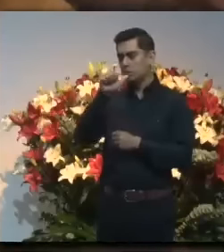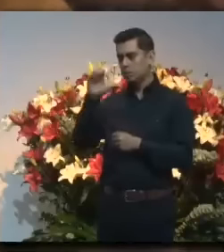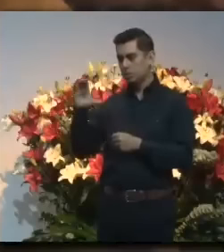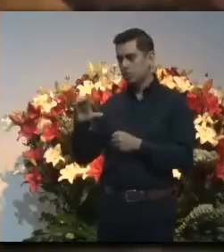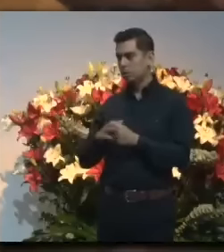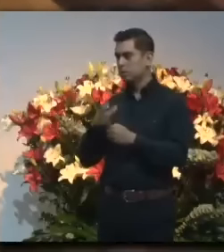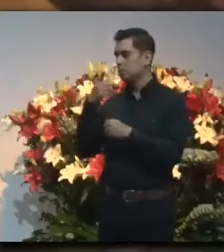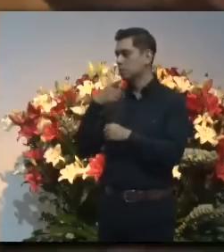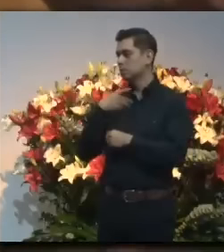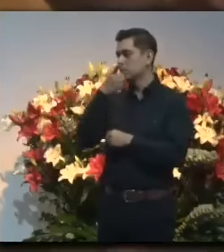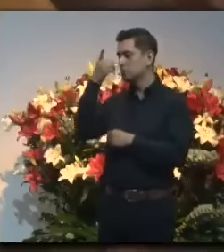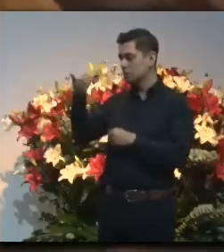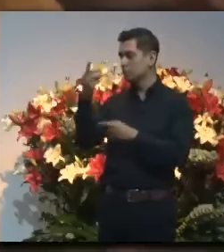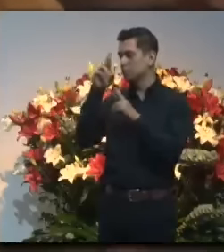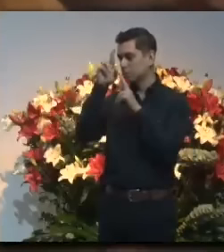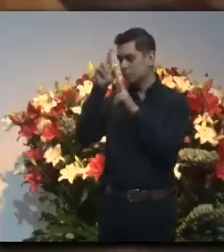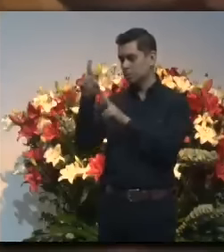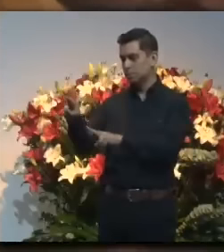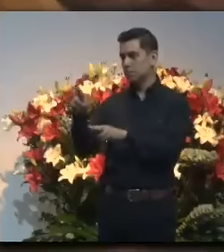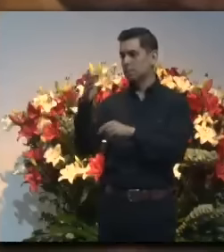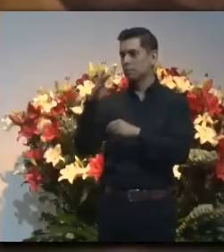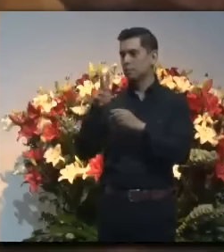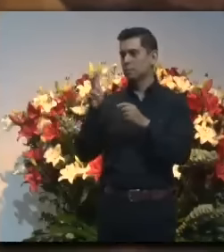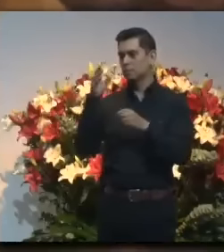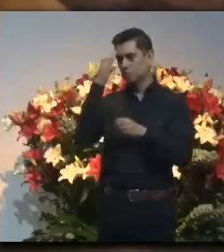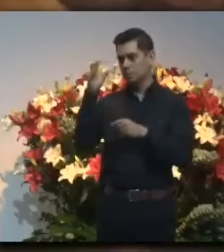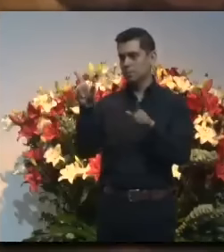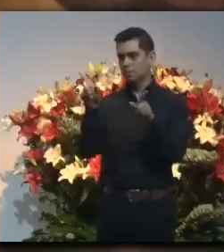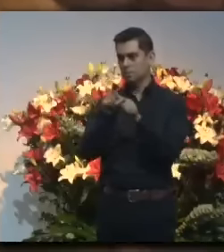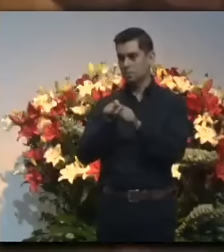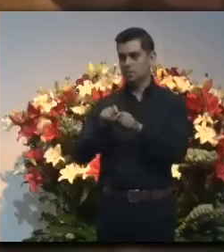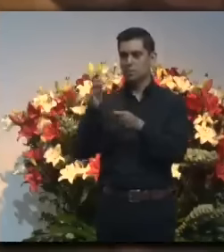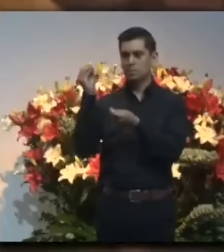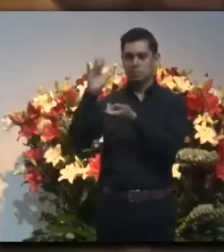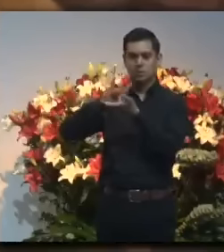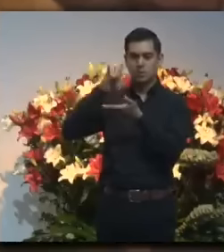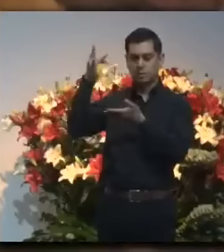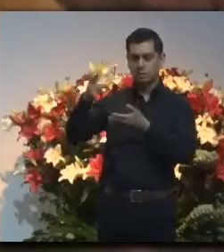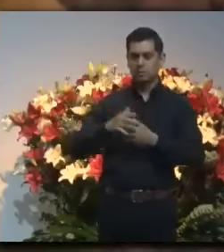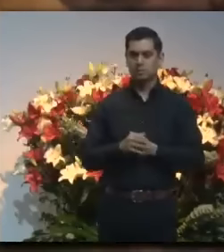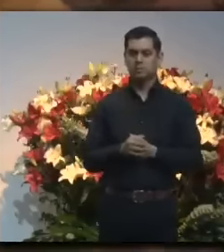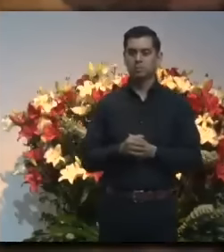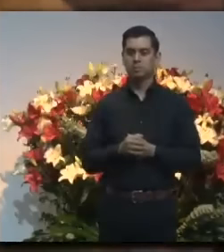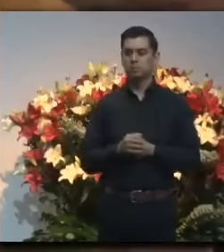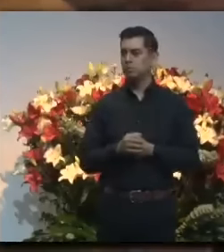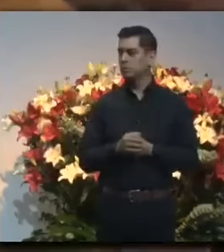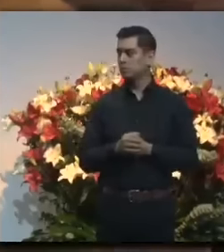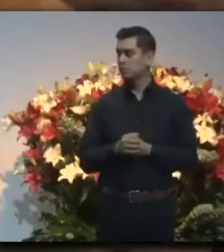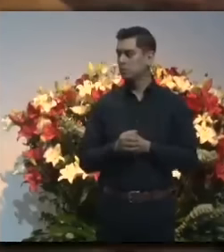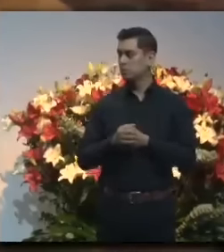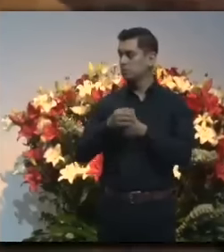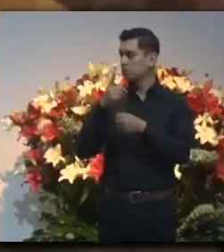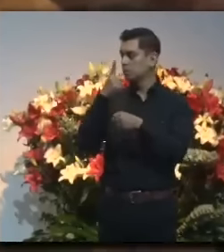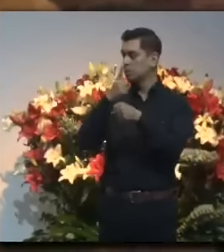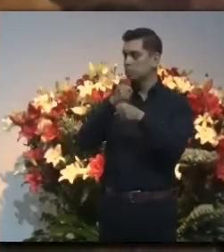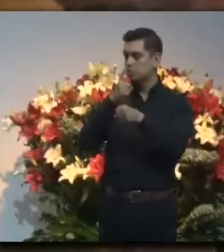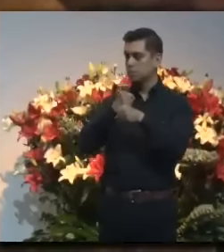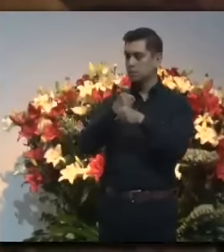tener dentro del partido? Pedimos ir concluyendo. Muchas gracias. Listo, gracias. Primero aclararte,